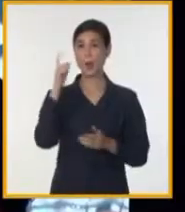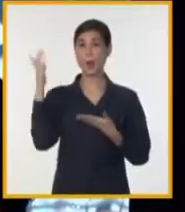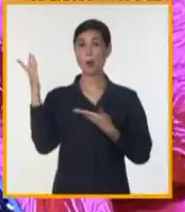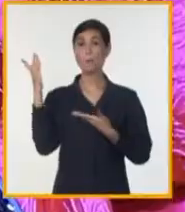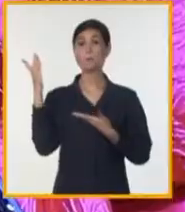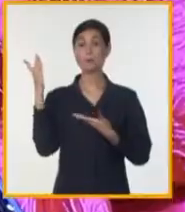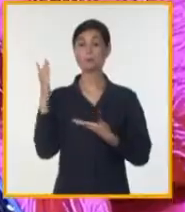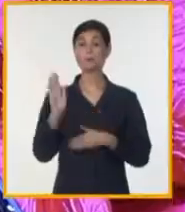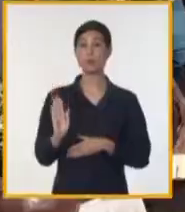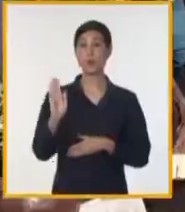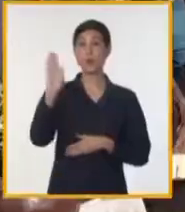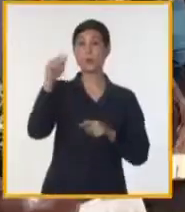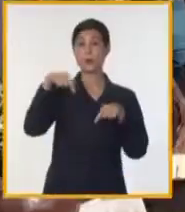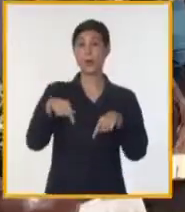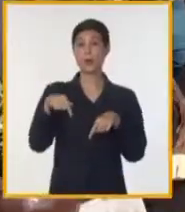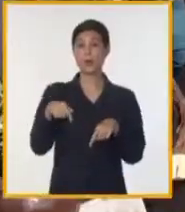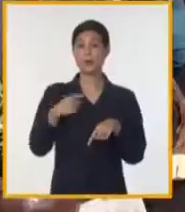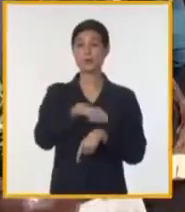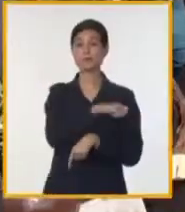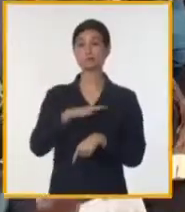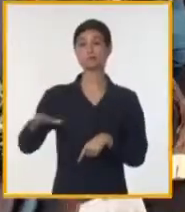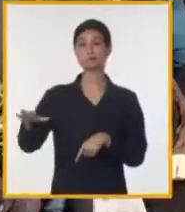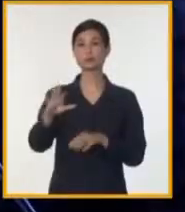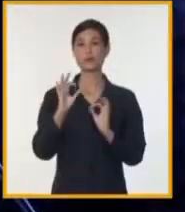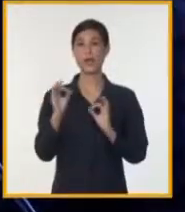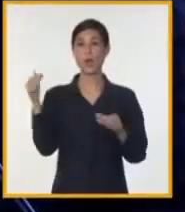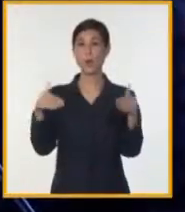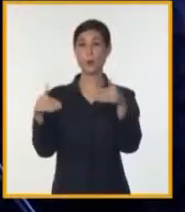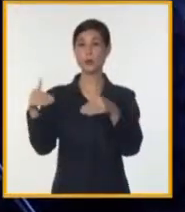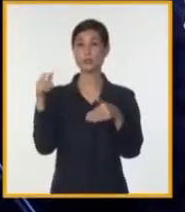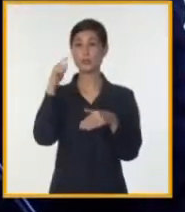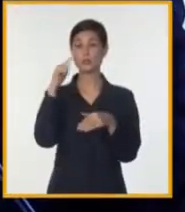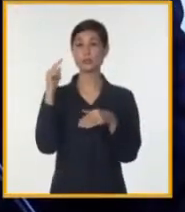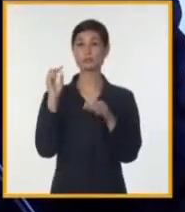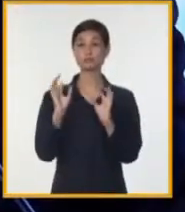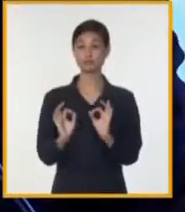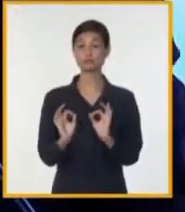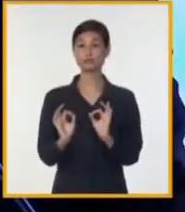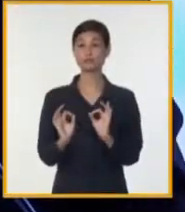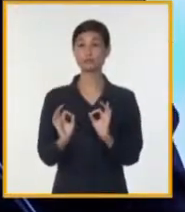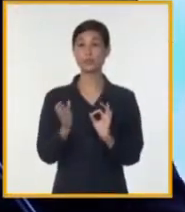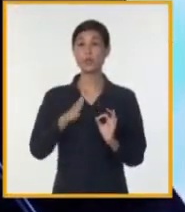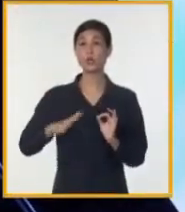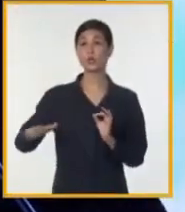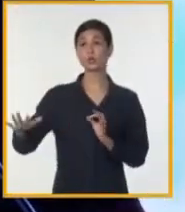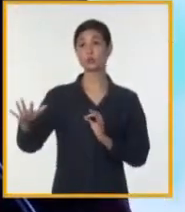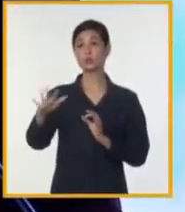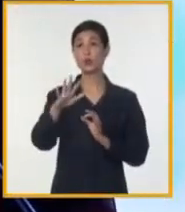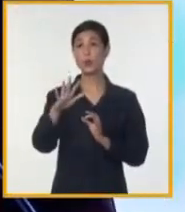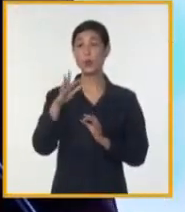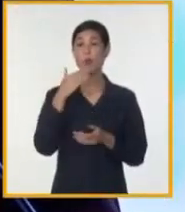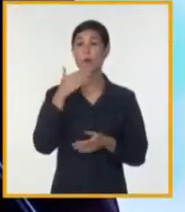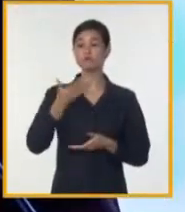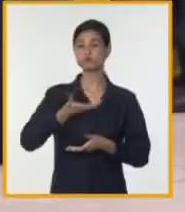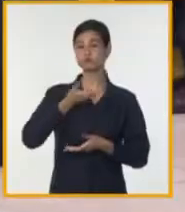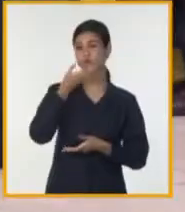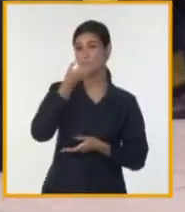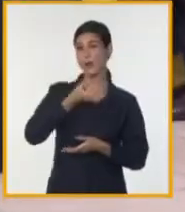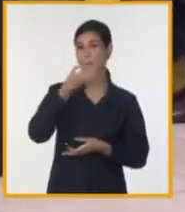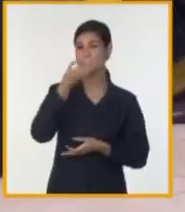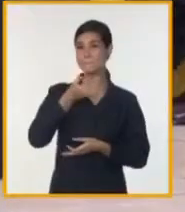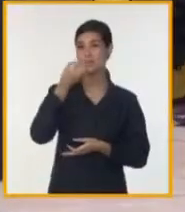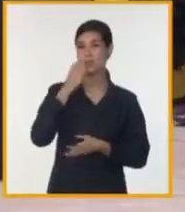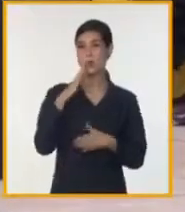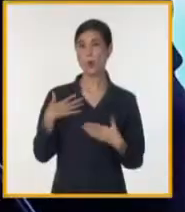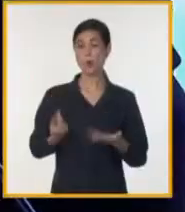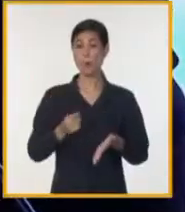al reelegido mandatario. Al dirigirse a los presentes en su discurso inaugural, Cyril Ramaphosa expresó que en las recientes elecciones,